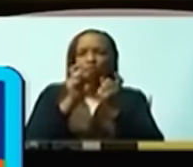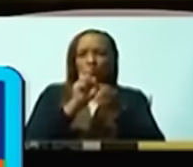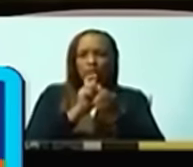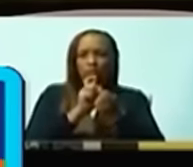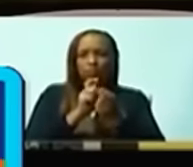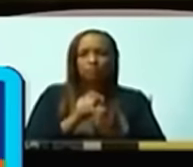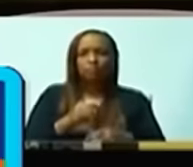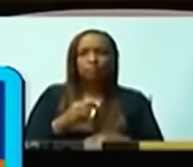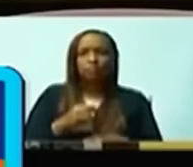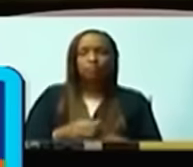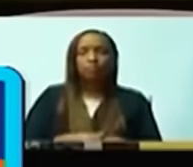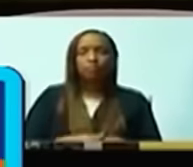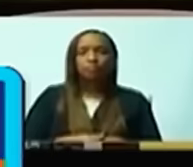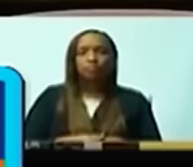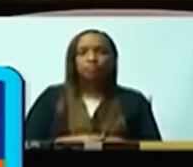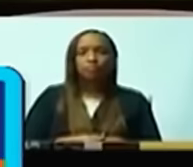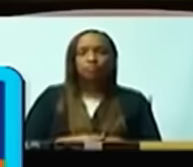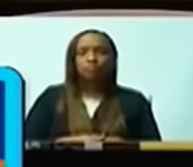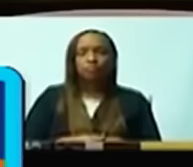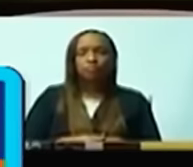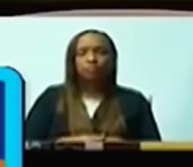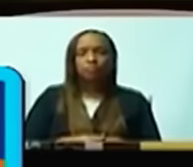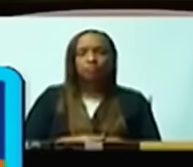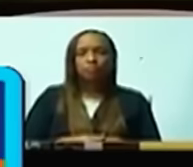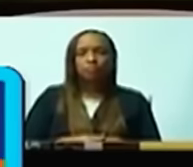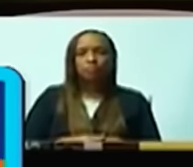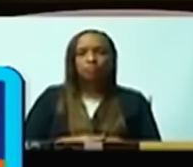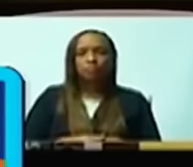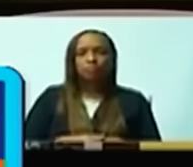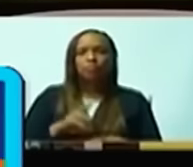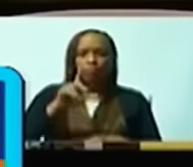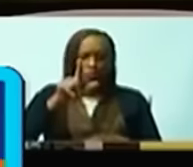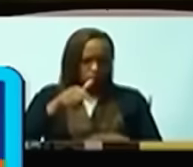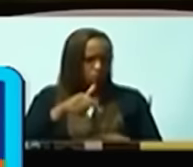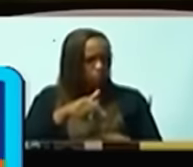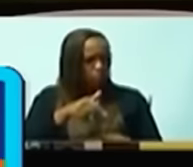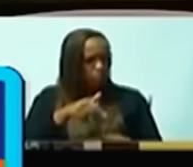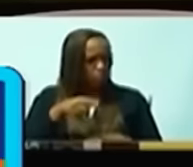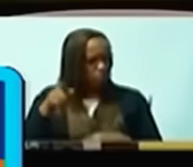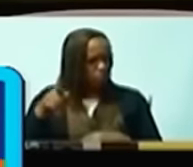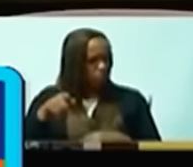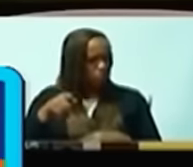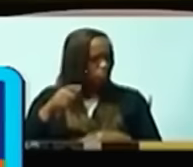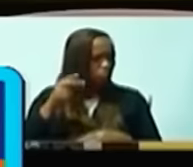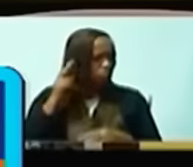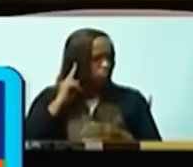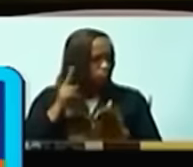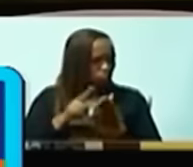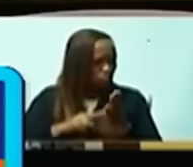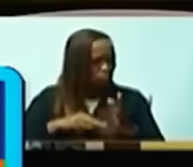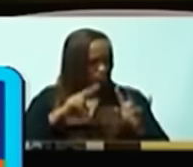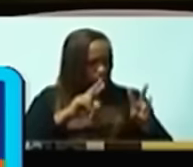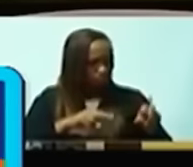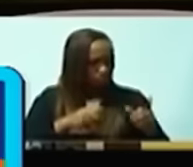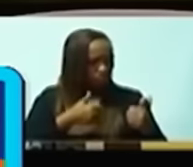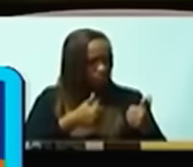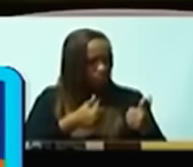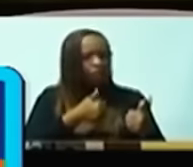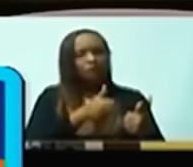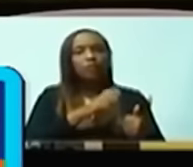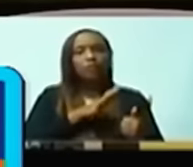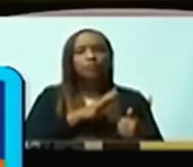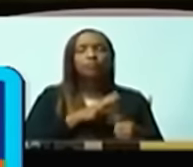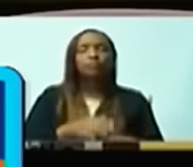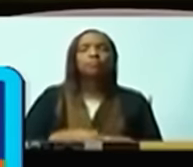manera siguiente. ¿Lo leemos por secretaría? Bien, lo depositamos y le pedimos a los colegas, a los voceros, que han